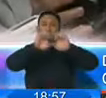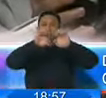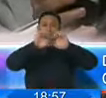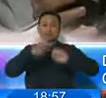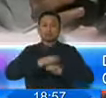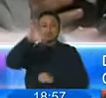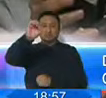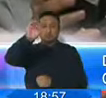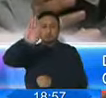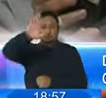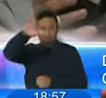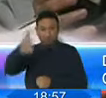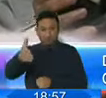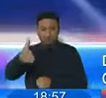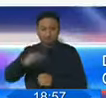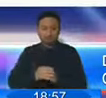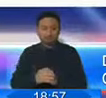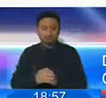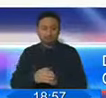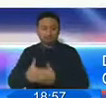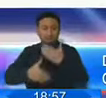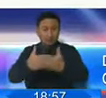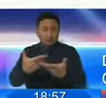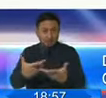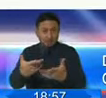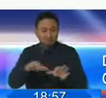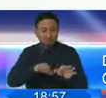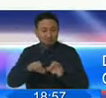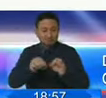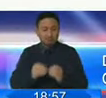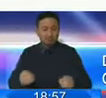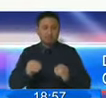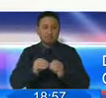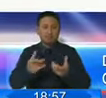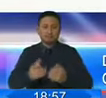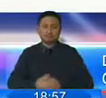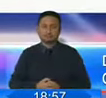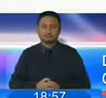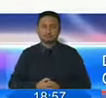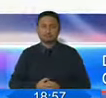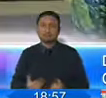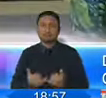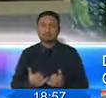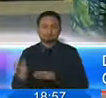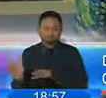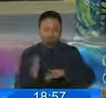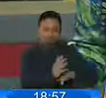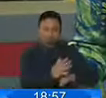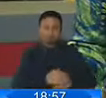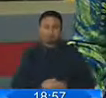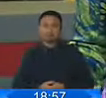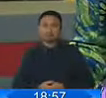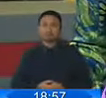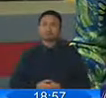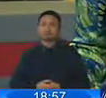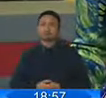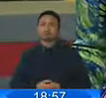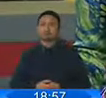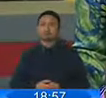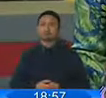brasileña Odebrecht. Les ampliaremos esta información a lo largo de este informativo. Ahora vamos con otro tema. Los miembros del Consejo